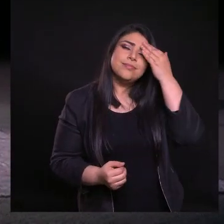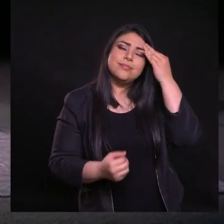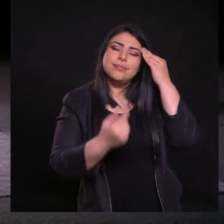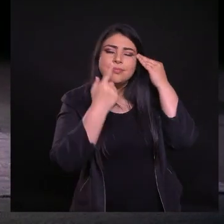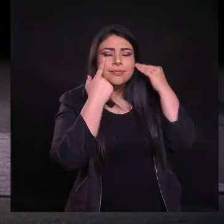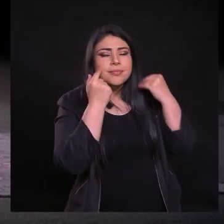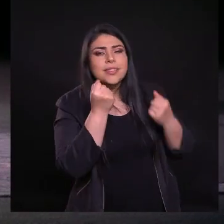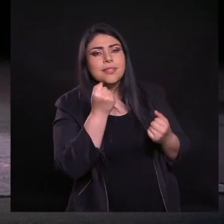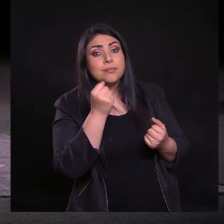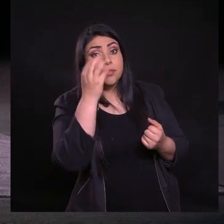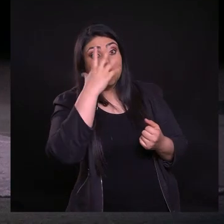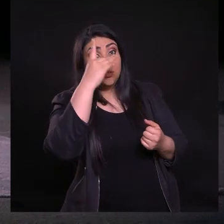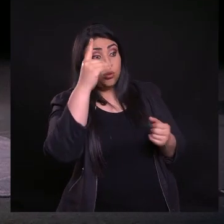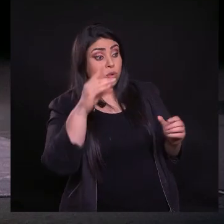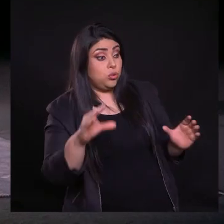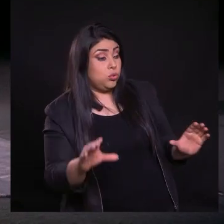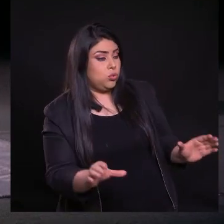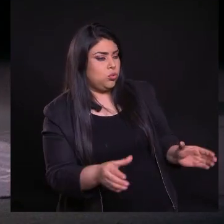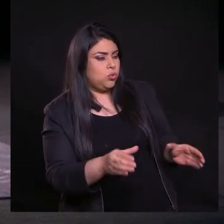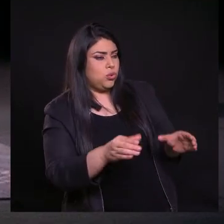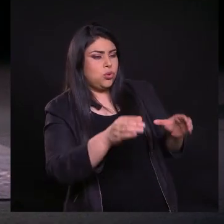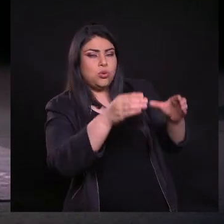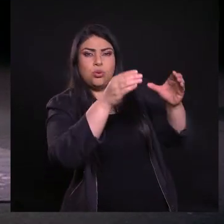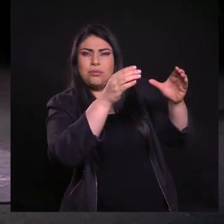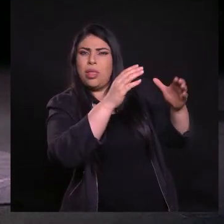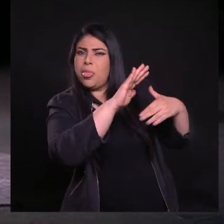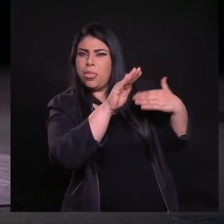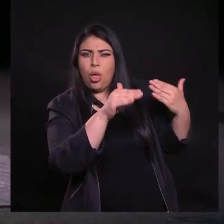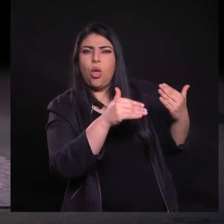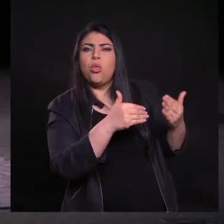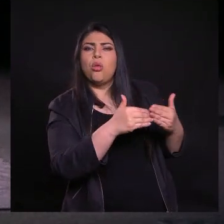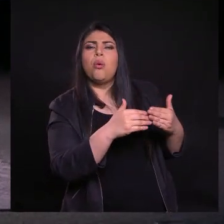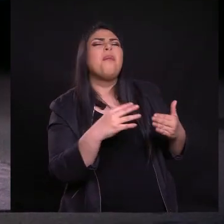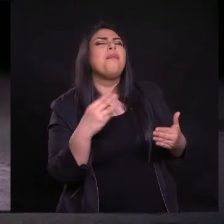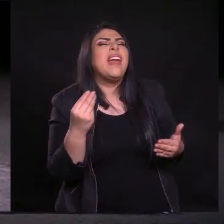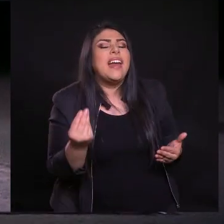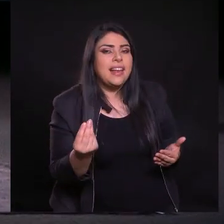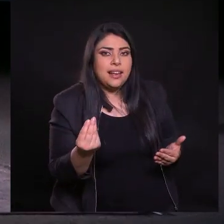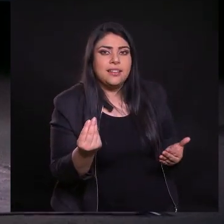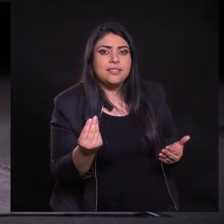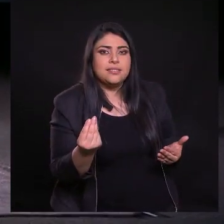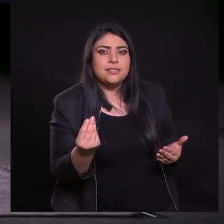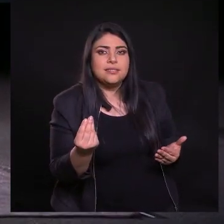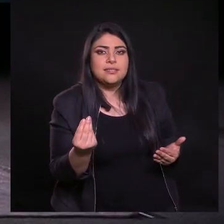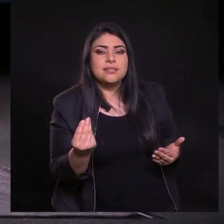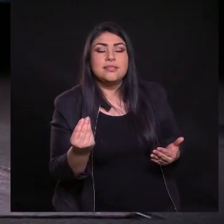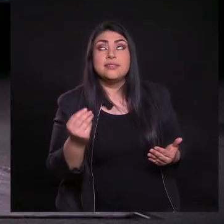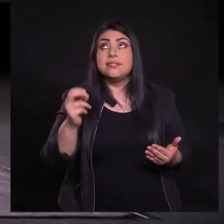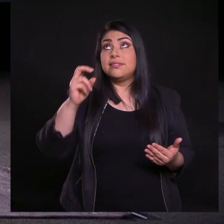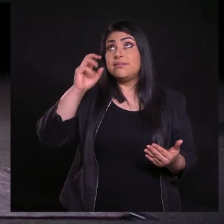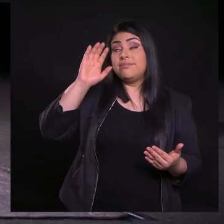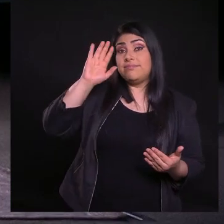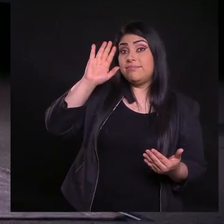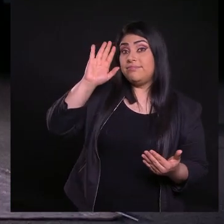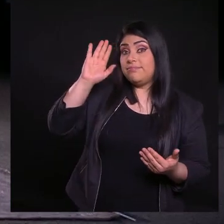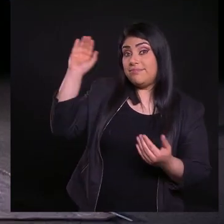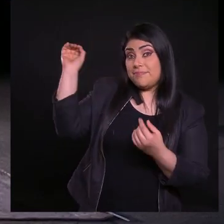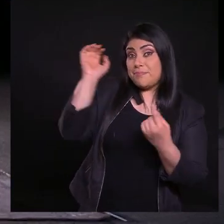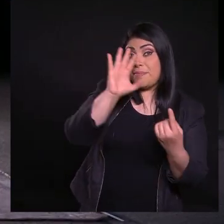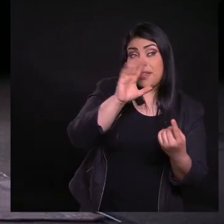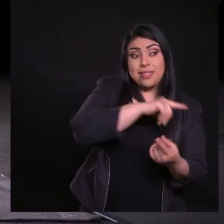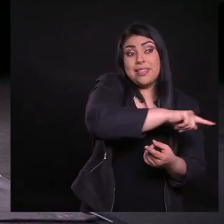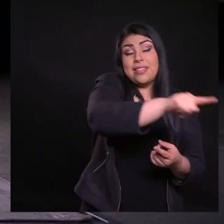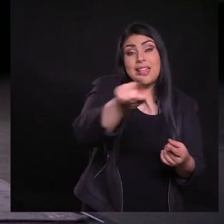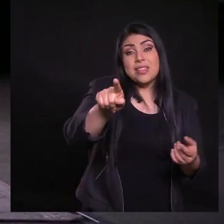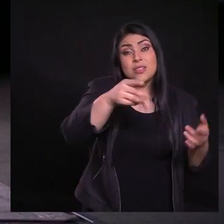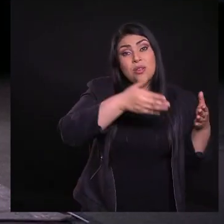que dios creó lo creo para beneficio de sus hijos para